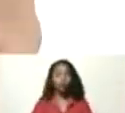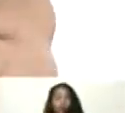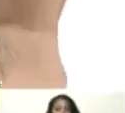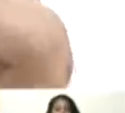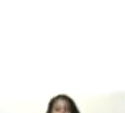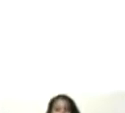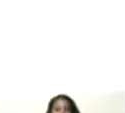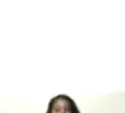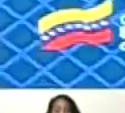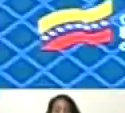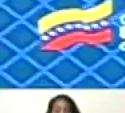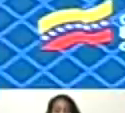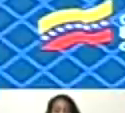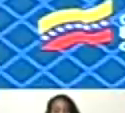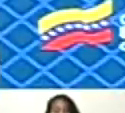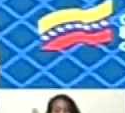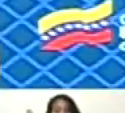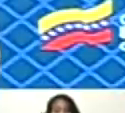aquí está.